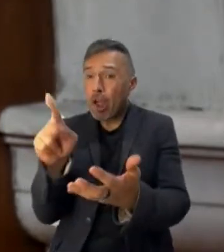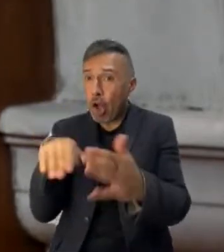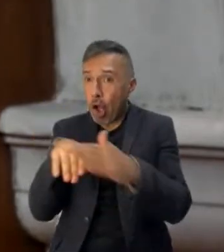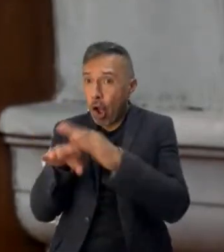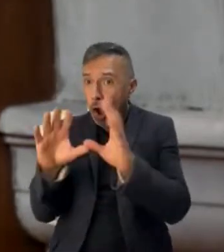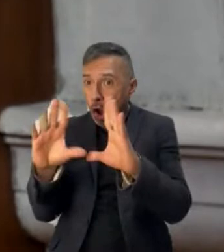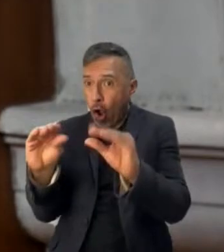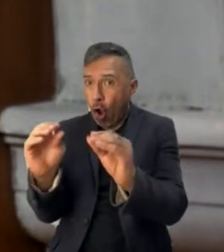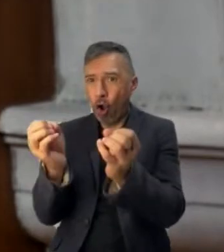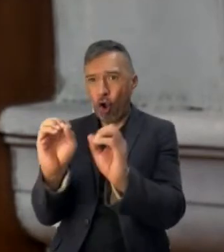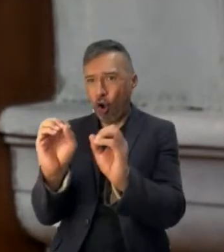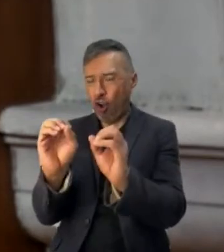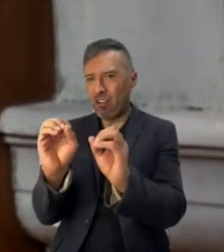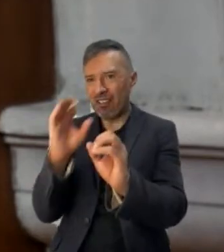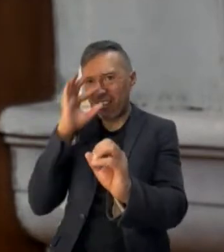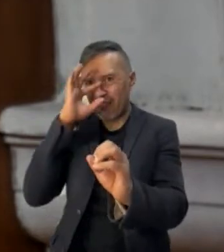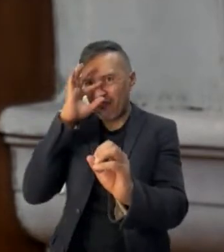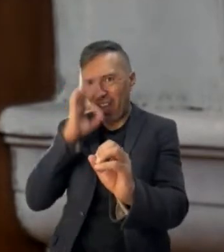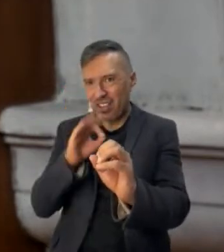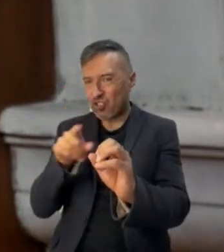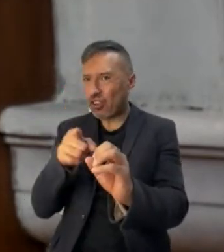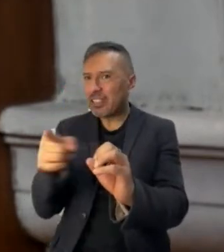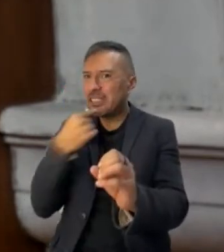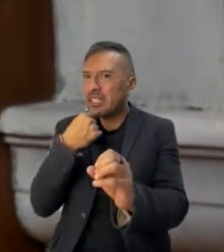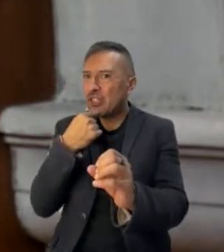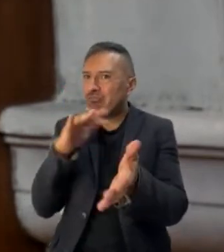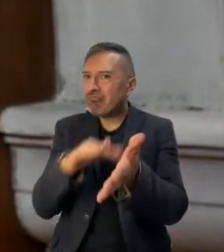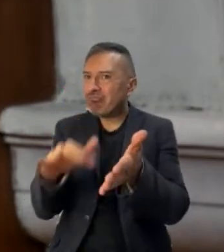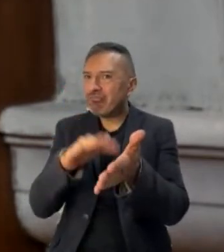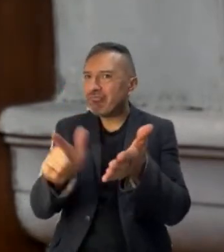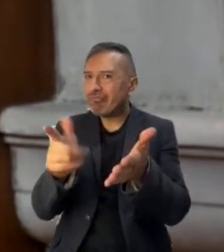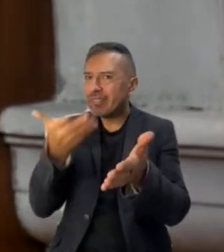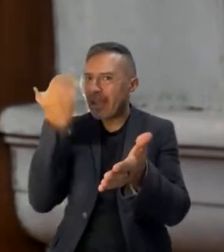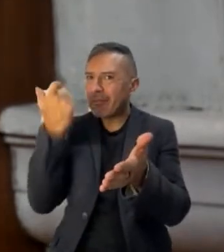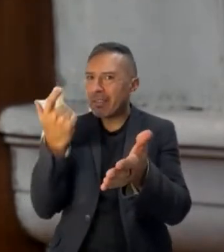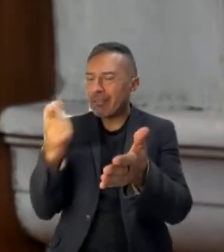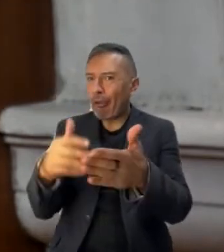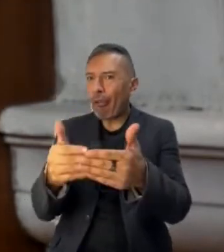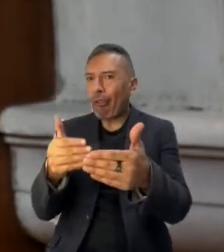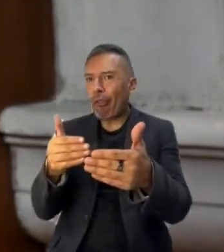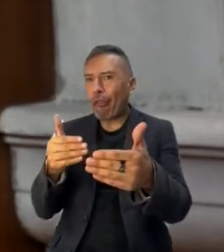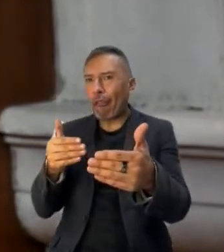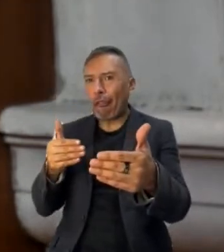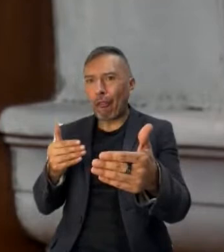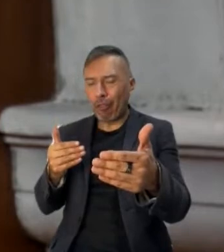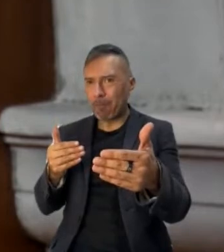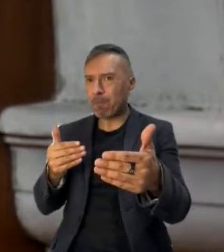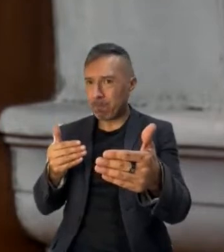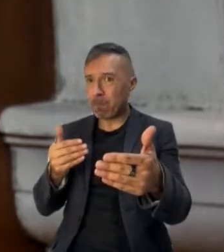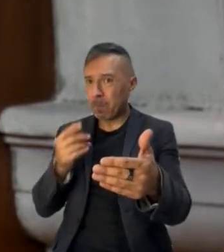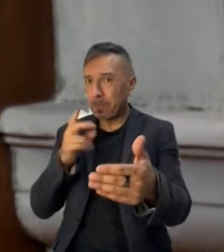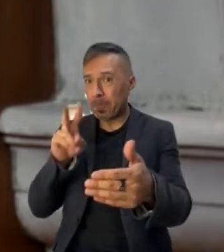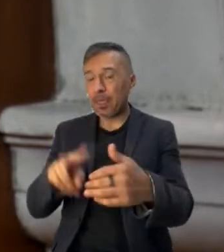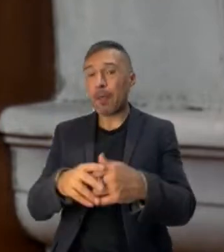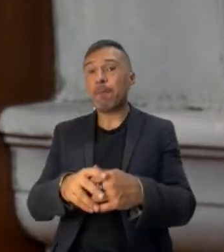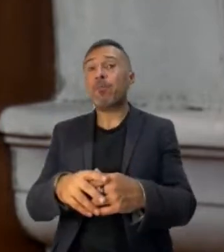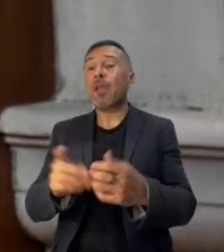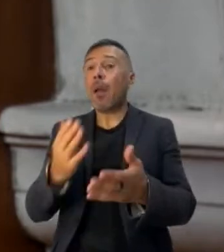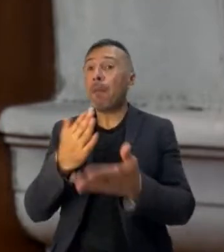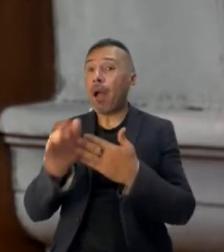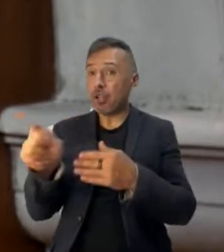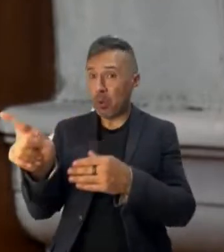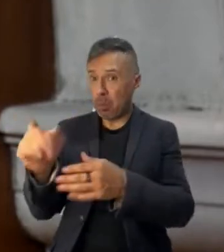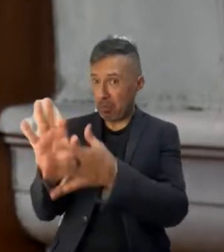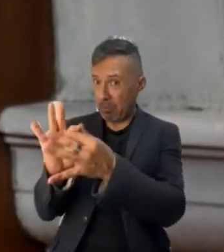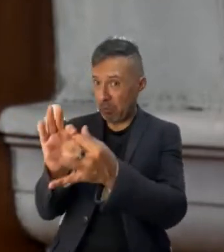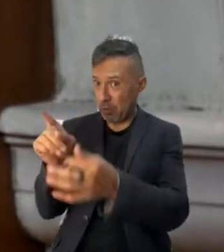diputados y diputadas. Por lo que, si se menciona que se hizo una inversión de más de